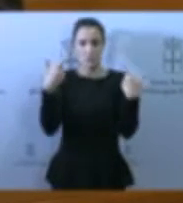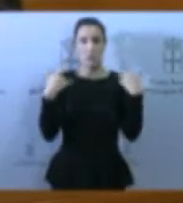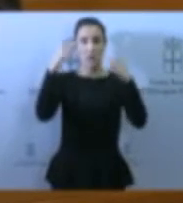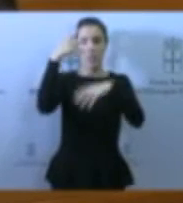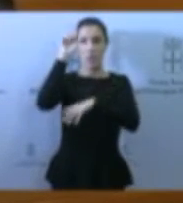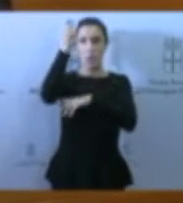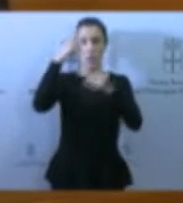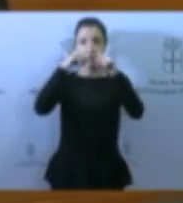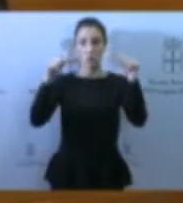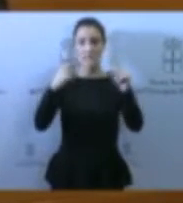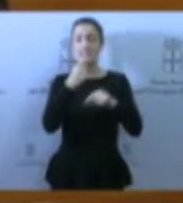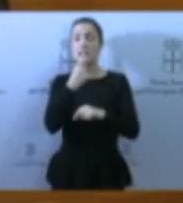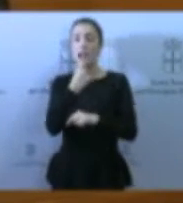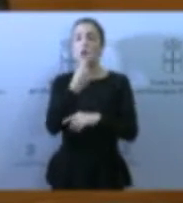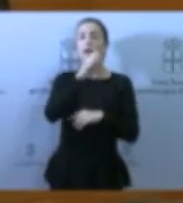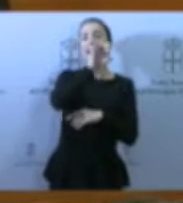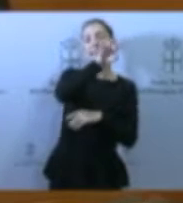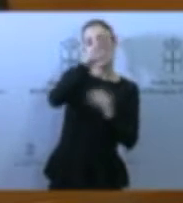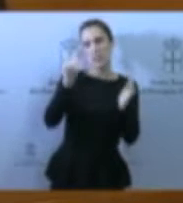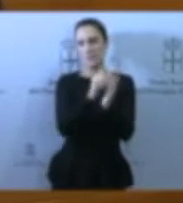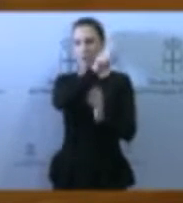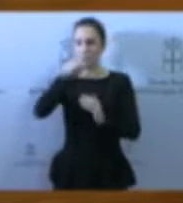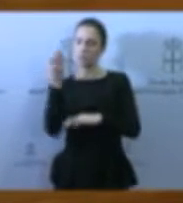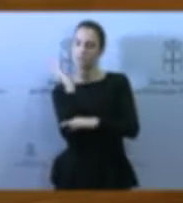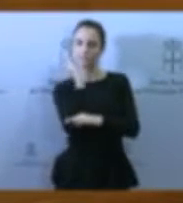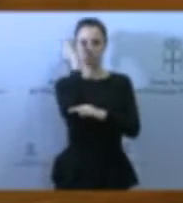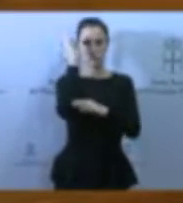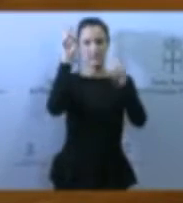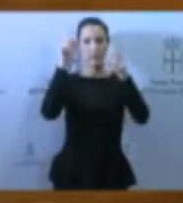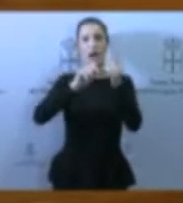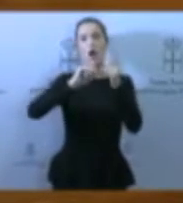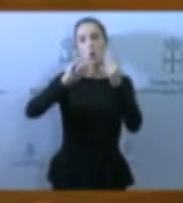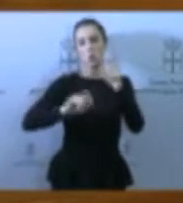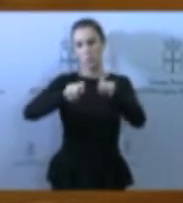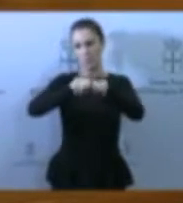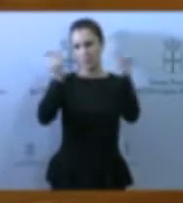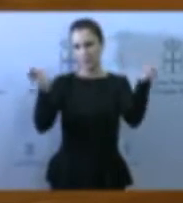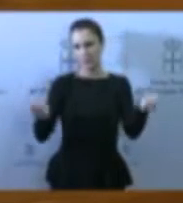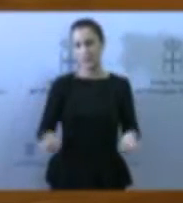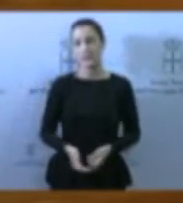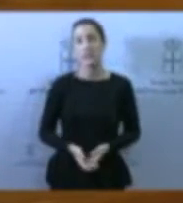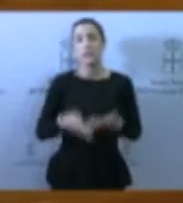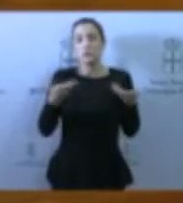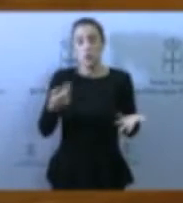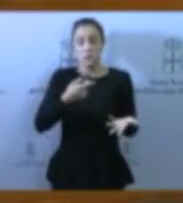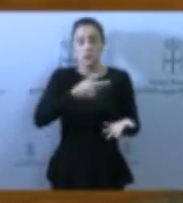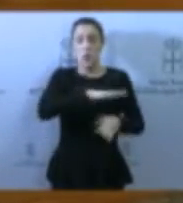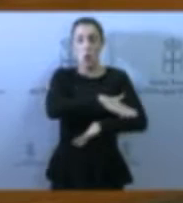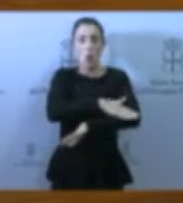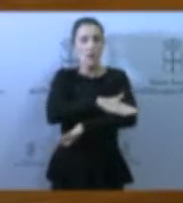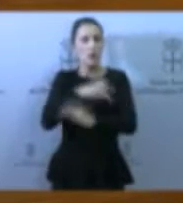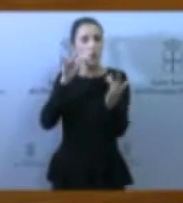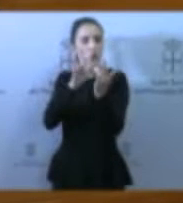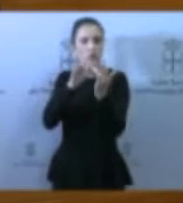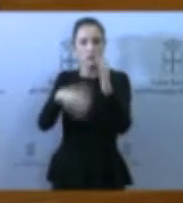hubo unas 15.000 personas perjudicadas. El Gobierno mantuvo contacto permanente con estas dos empresas y también con